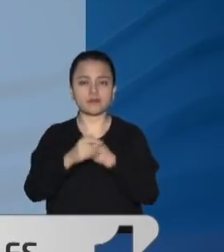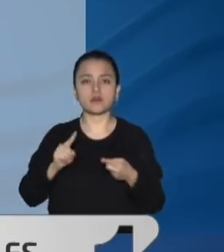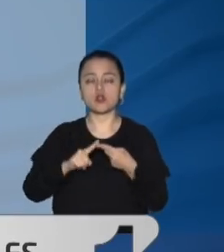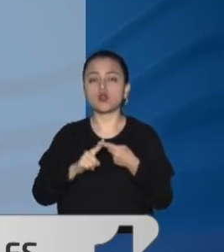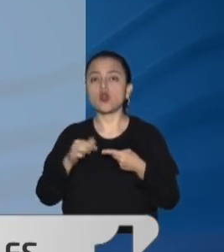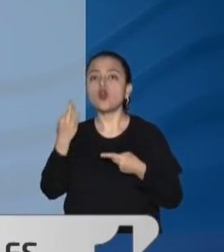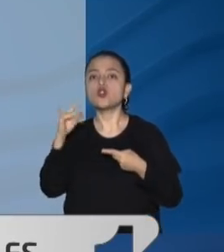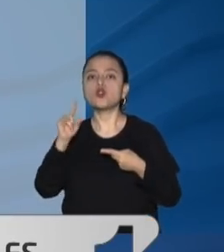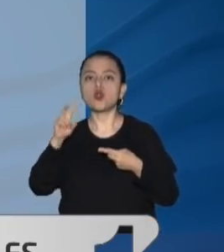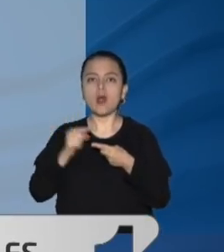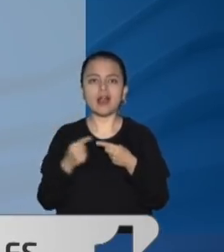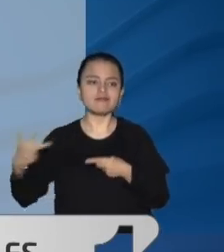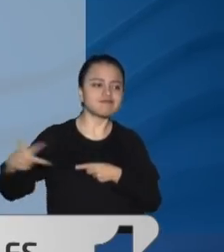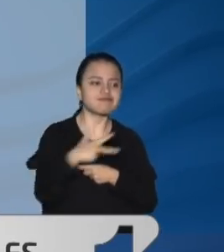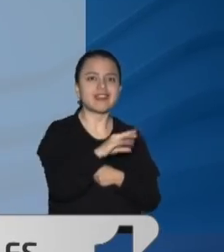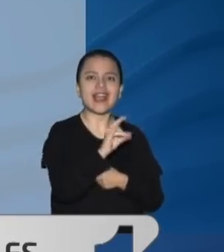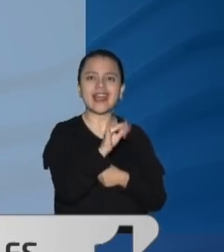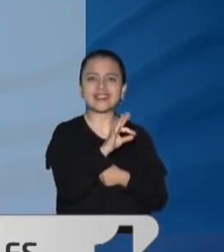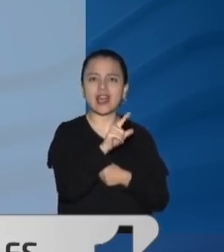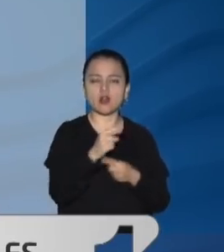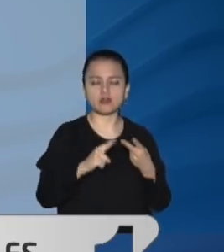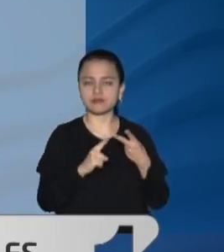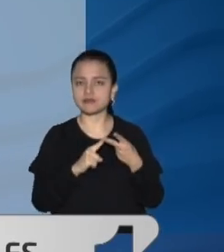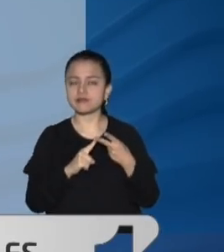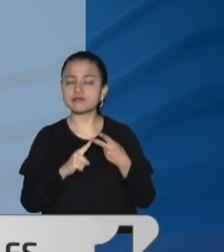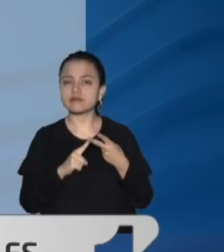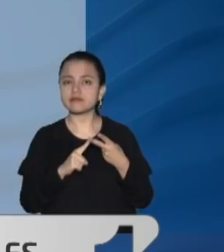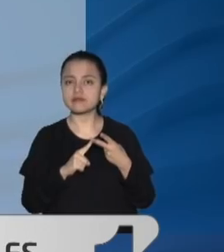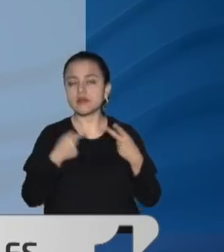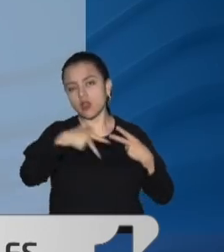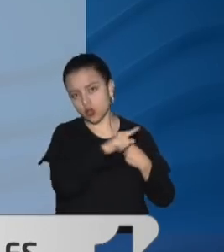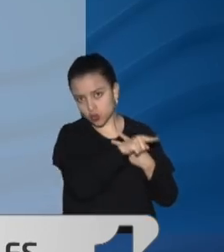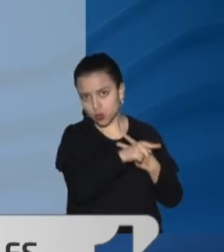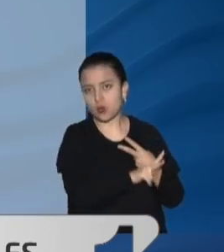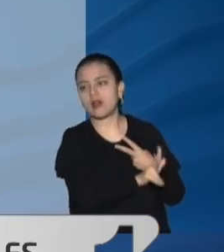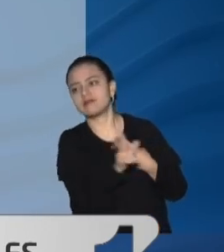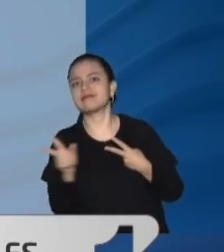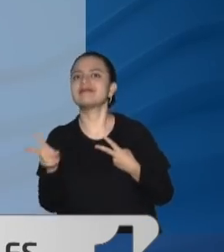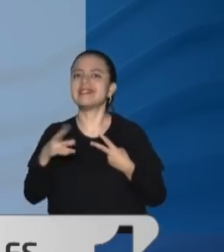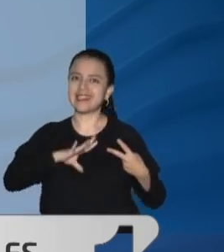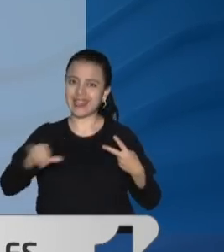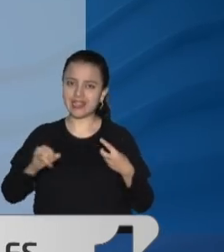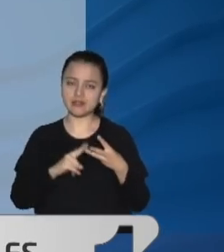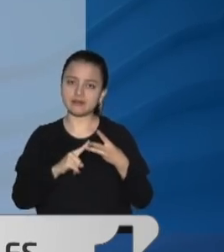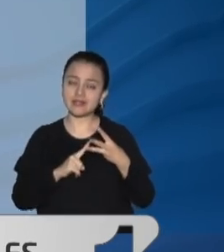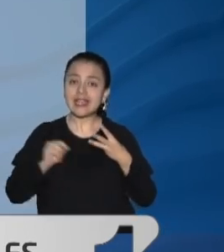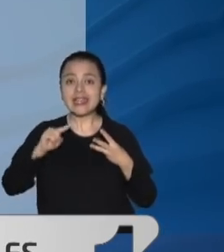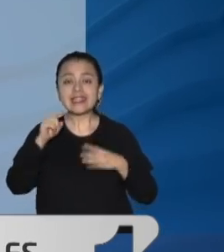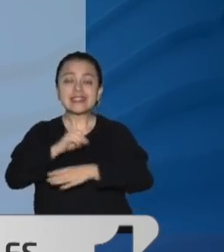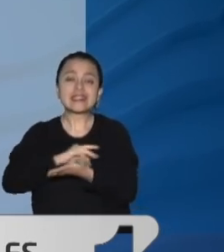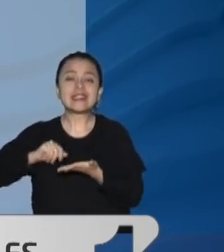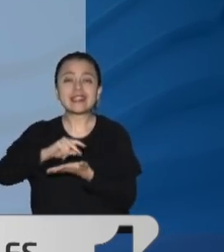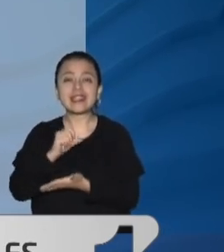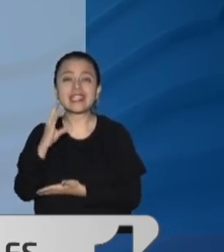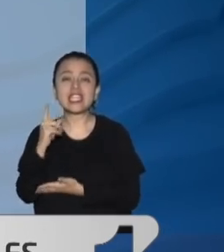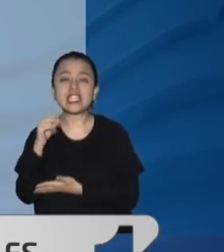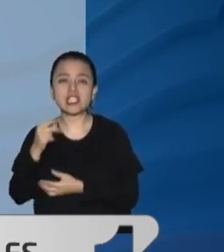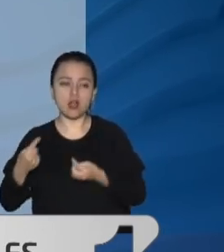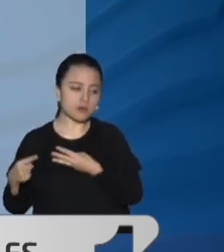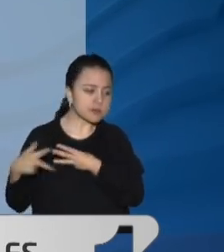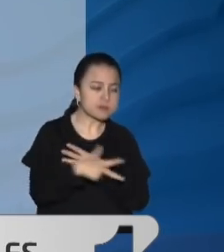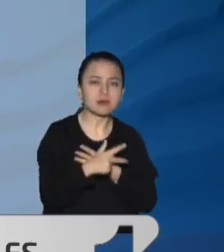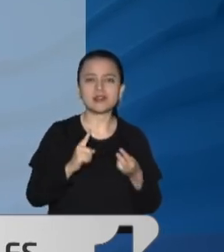Tuluá, Cartago, también Mediacanoa, La Virginia, Cali, Tuluá en el kilómetro 50, Santander de Quilichao, Palmira, Yotoco